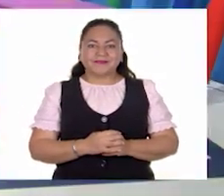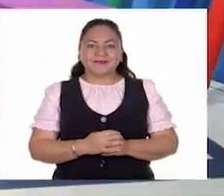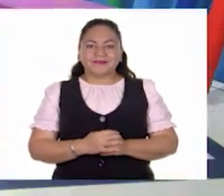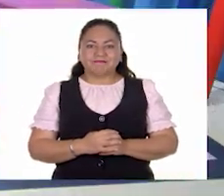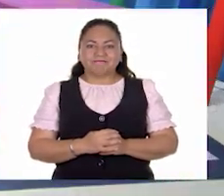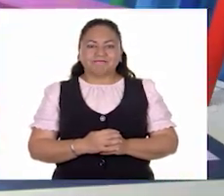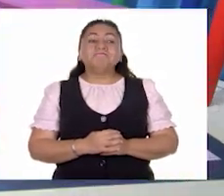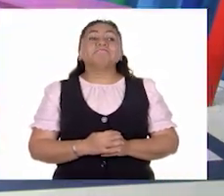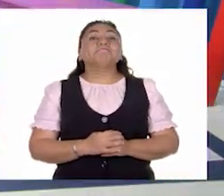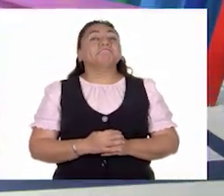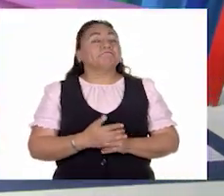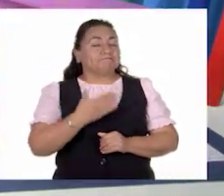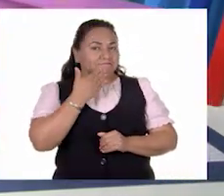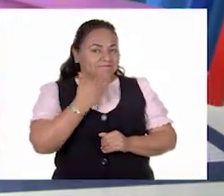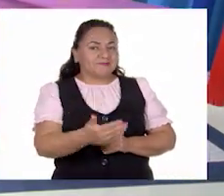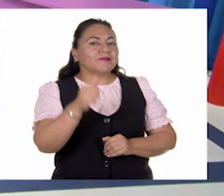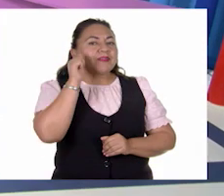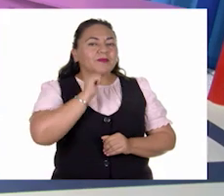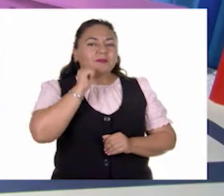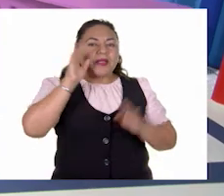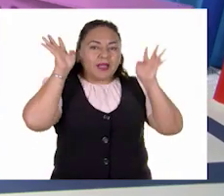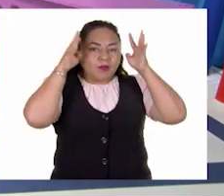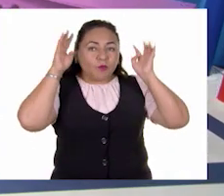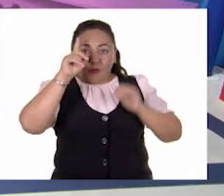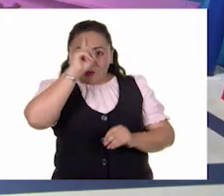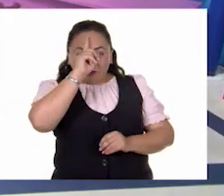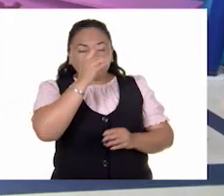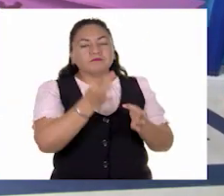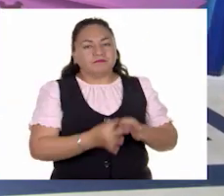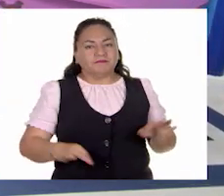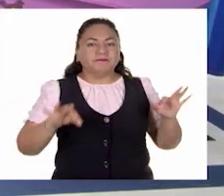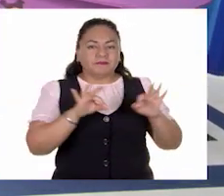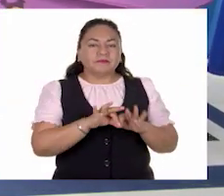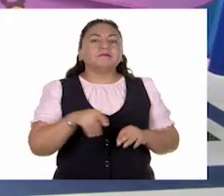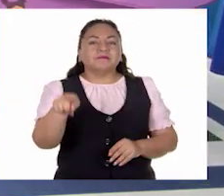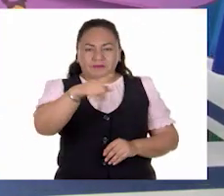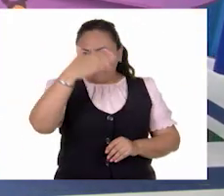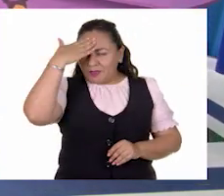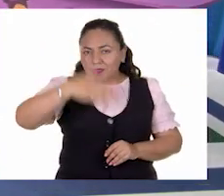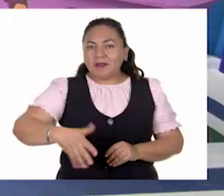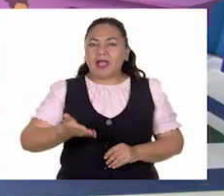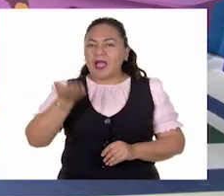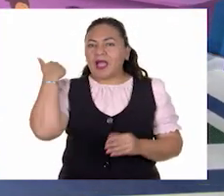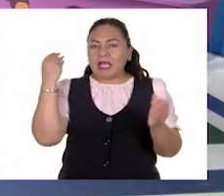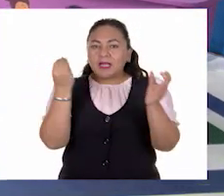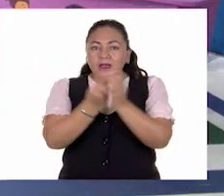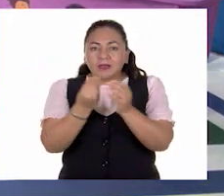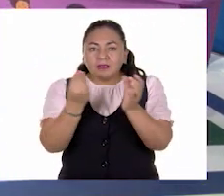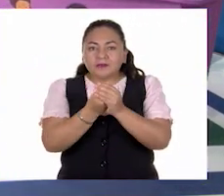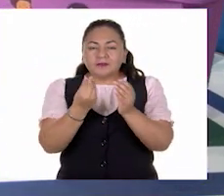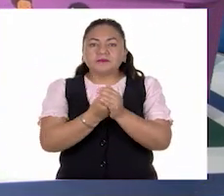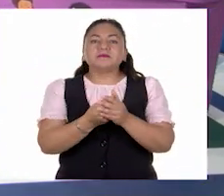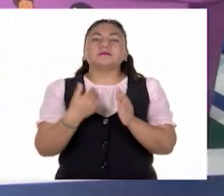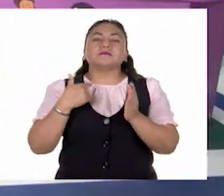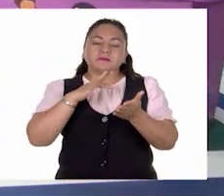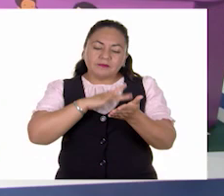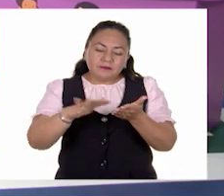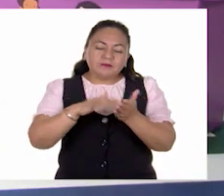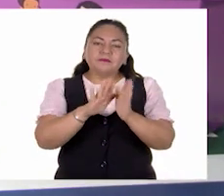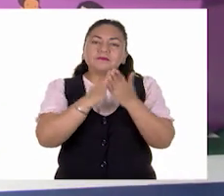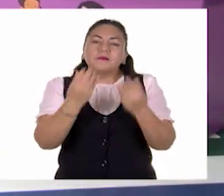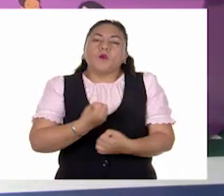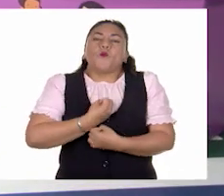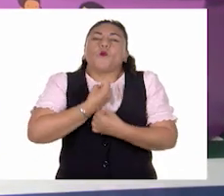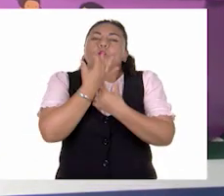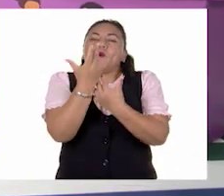Muy bien. Siempre importantes los consejos de Ajo Listo. Como recordarán, en las últimas clases hemos leído y comentado